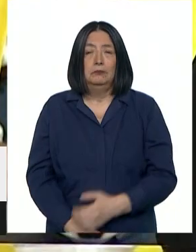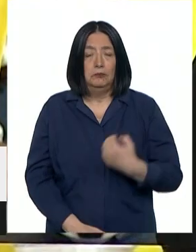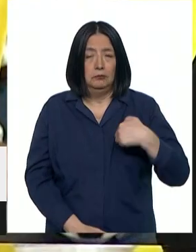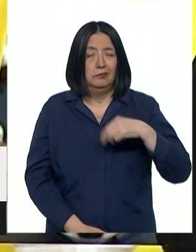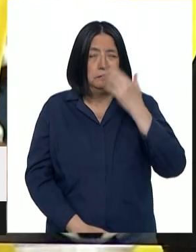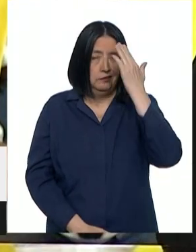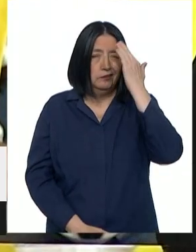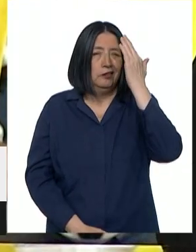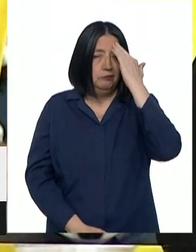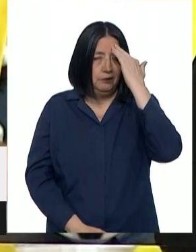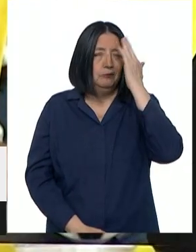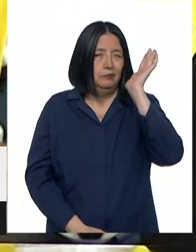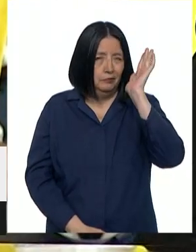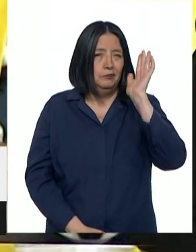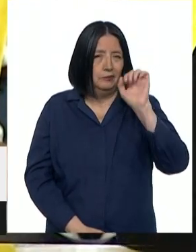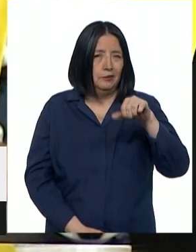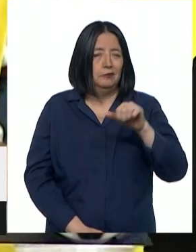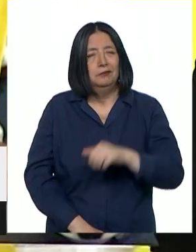sabemos